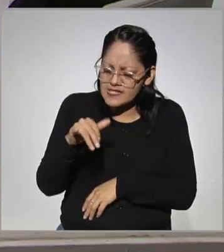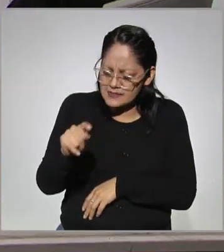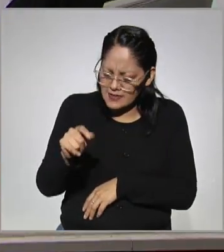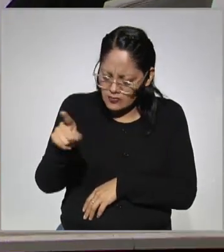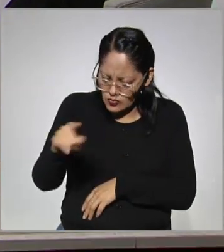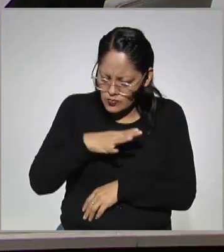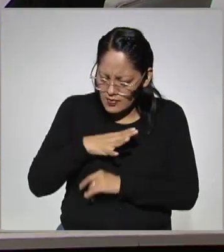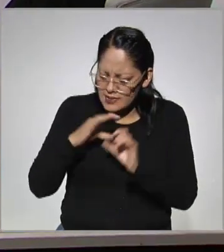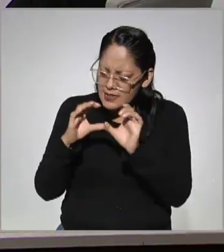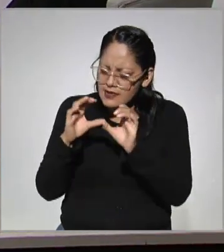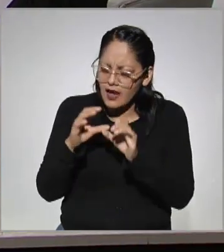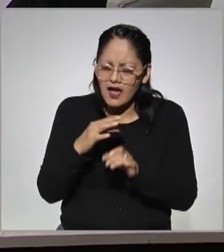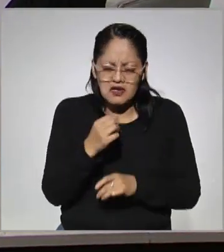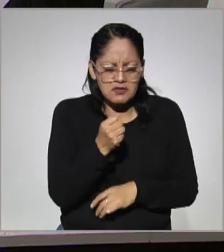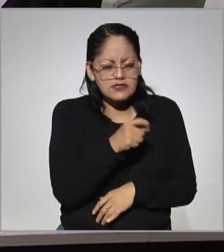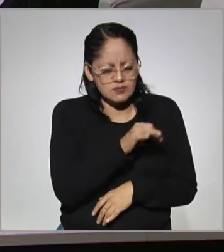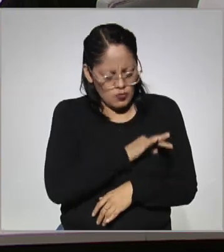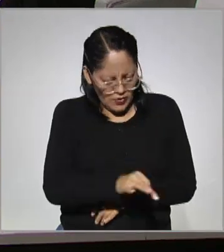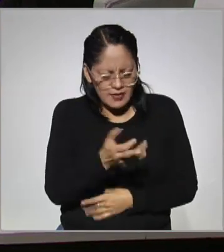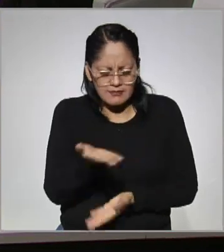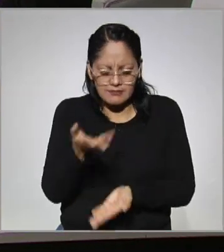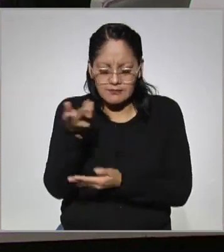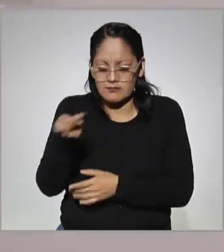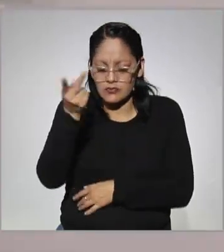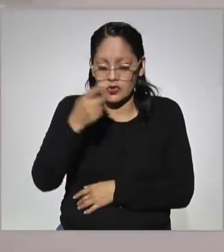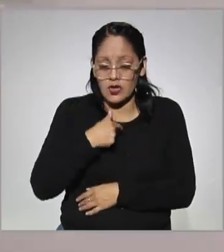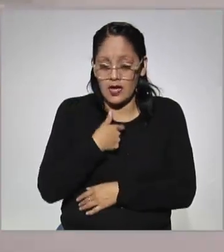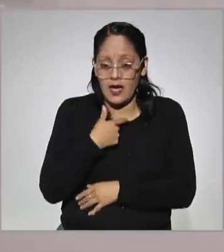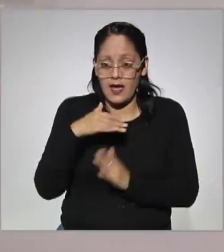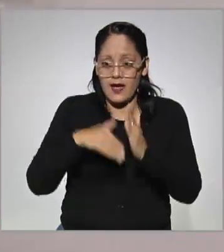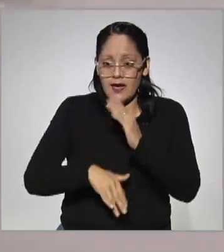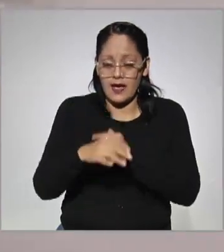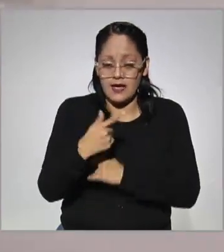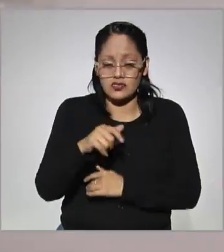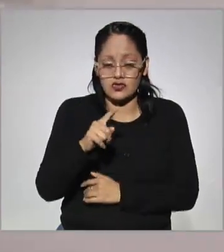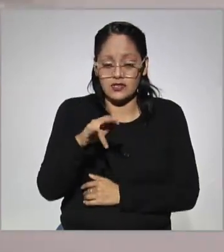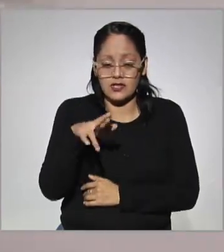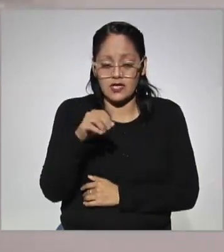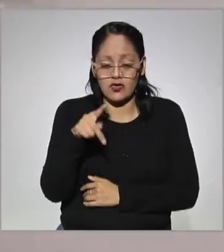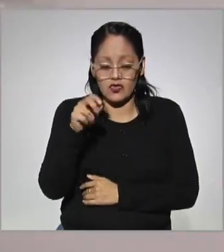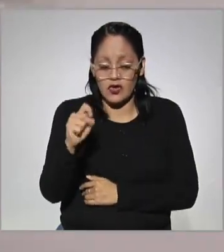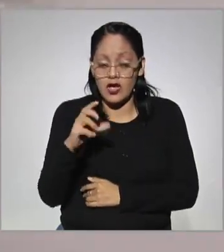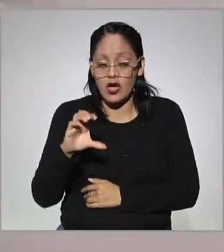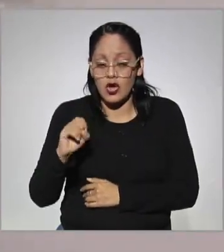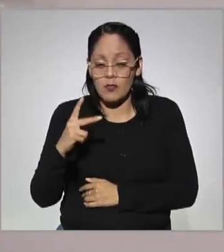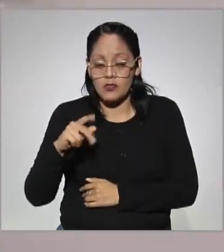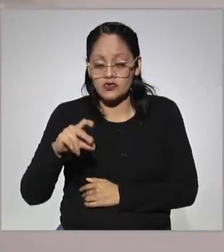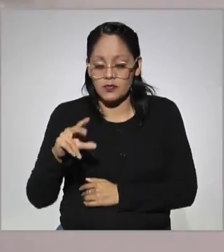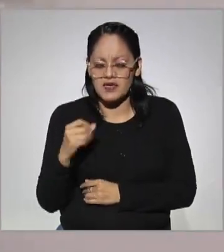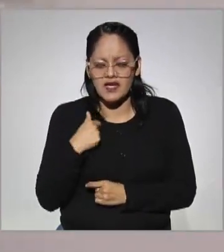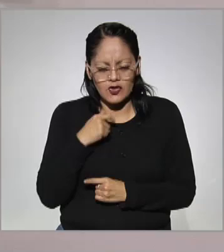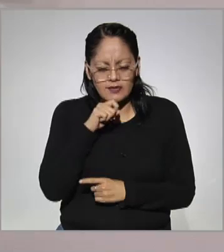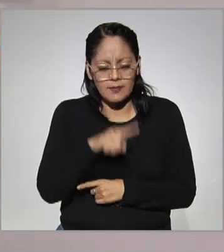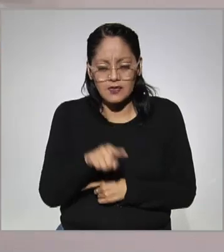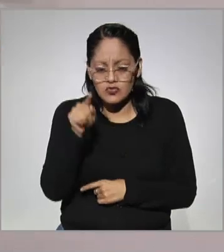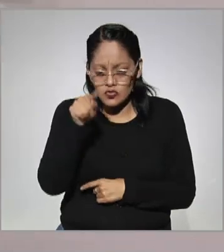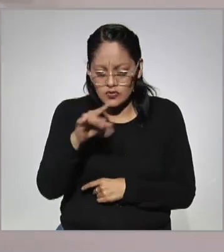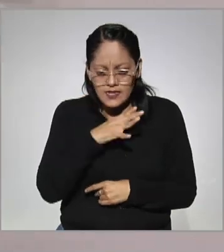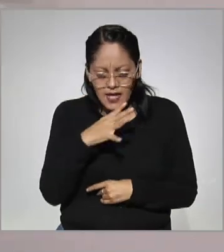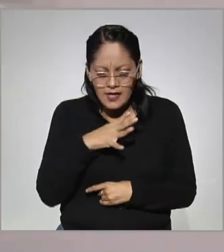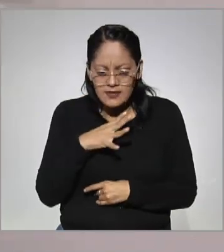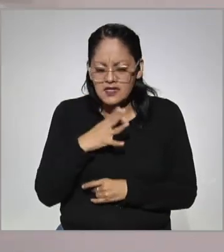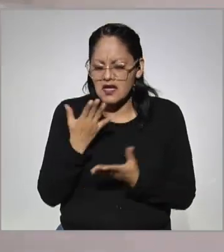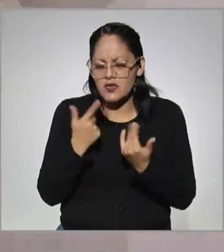nosotros, es, porque claro. aparte, si a mí me preguntan si soy gastroenterólogo, sí, soy endoscopista, también. Entonces, si tienes algo que sí tienes, no tienes ningún